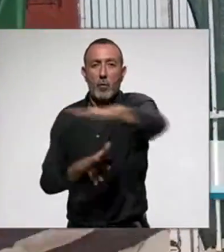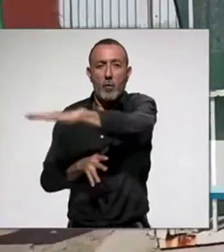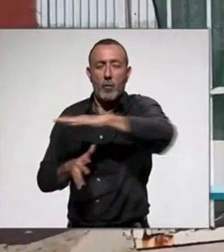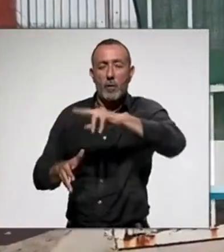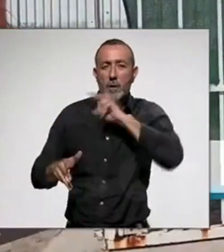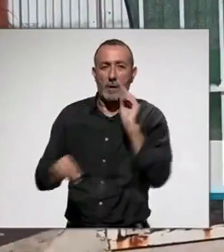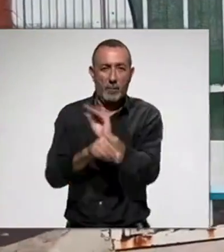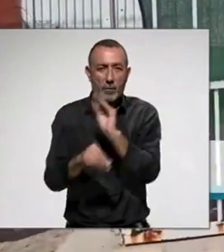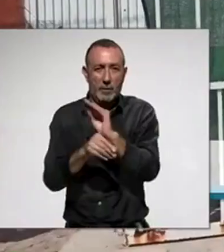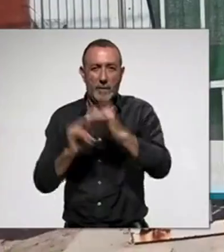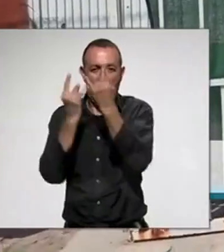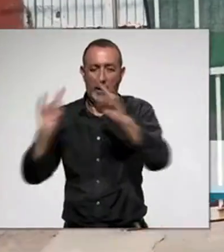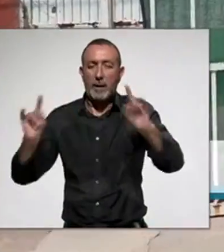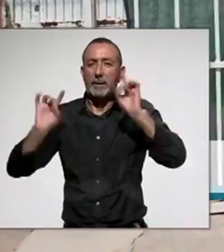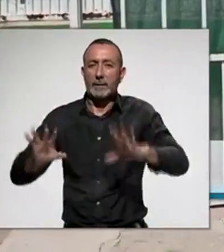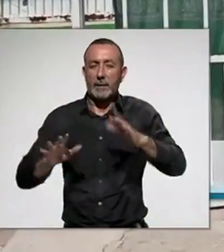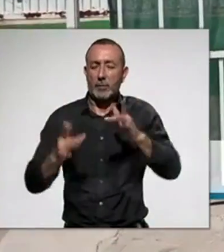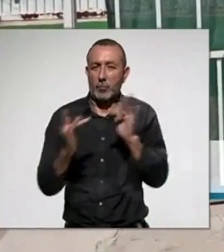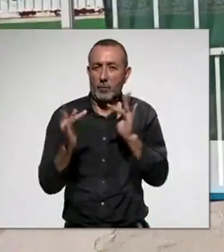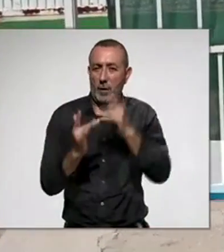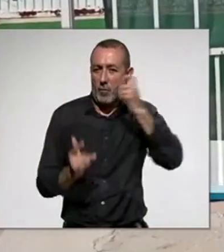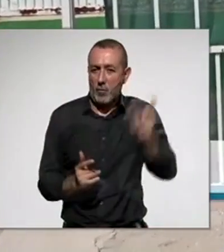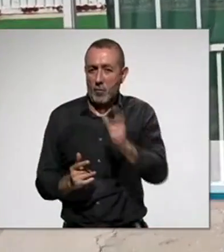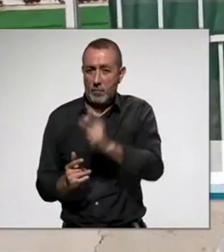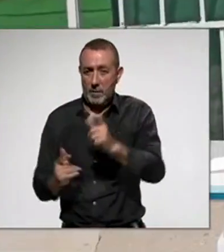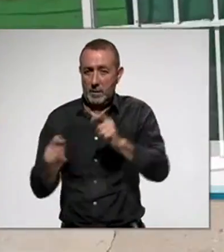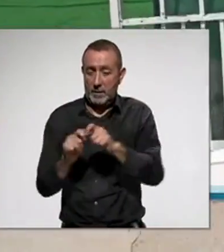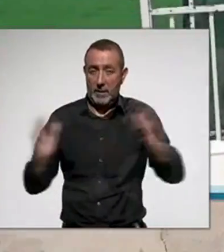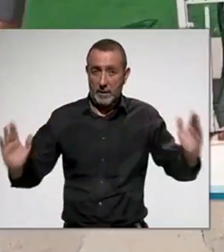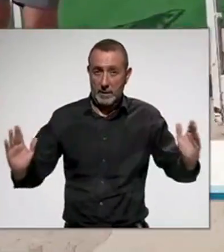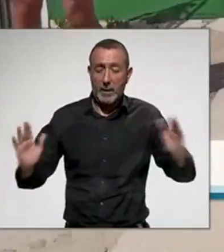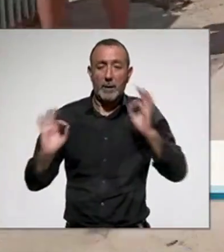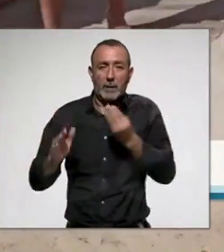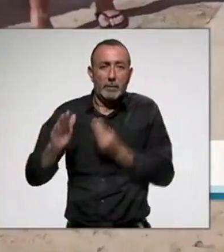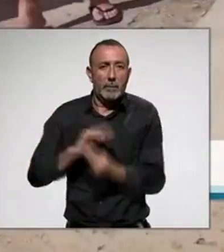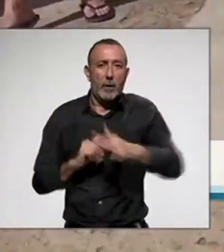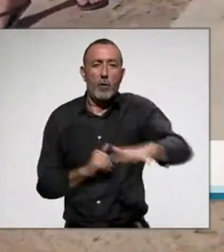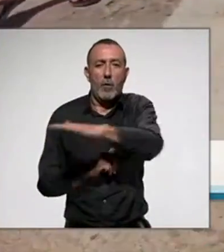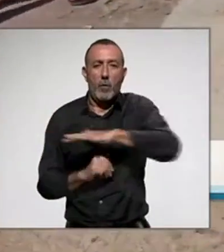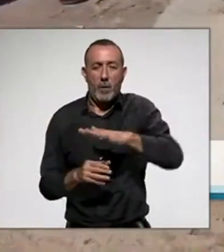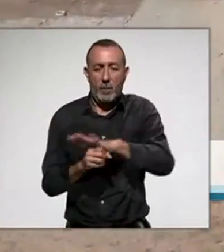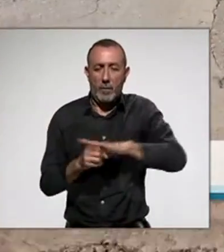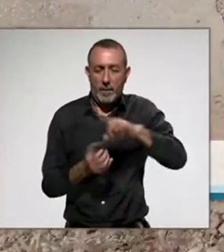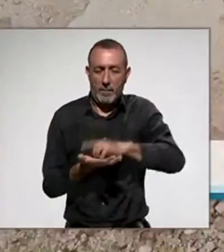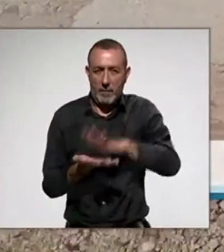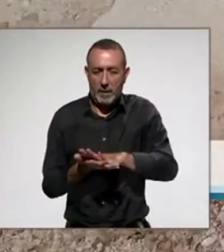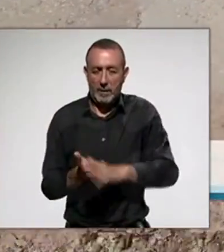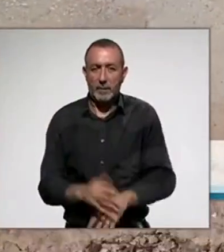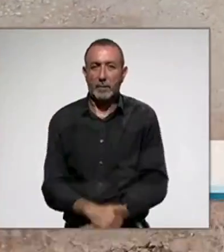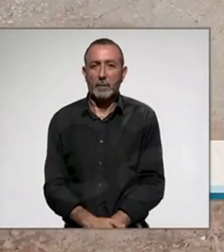forestal alejado de la presencia humana. Esta especie, la culebra bastarda, es autóctona de la provincia de Málaga.